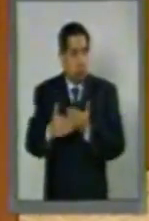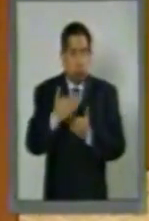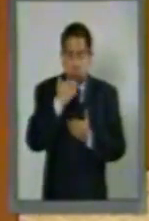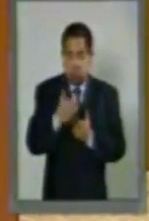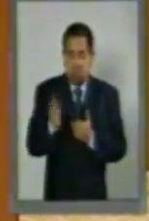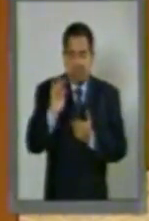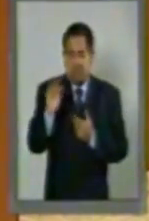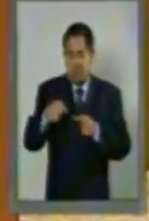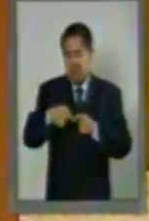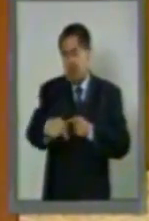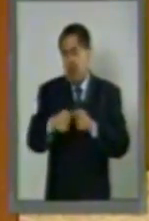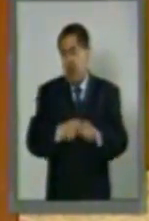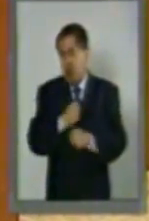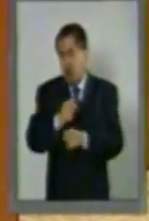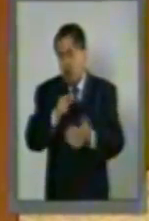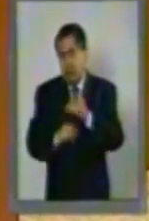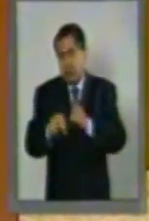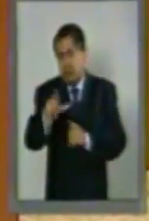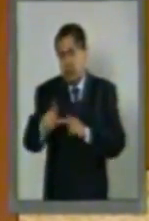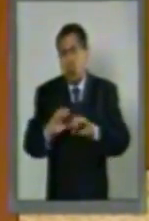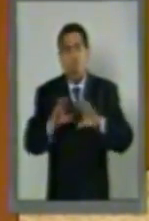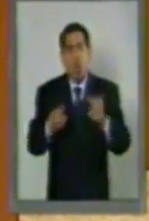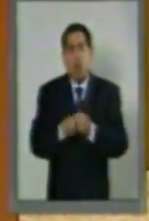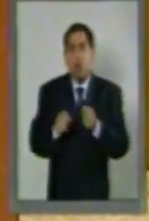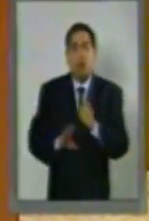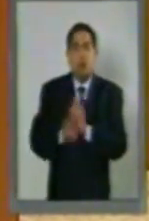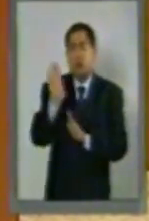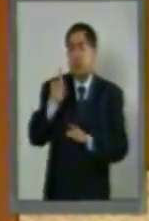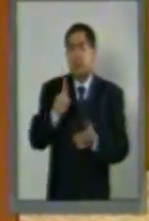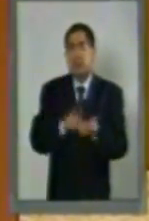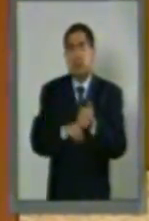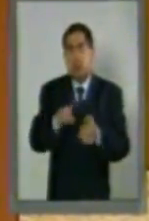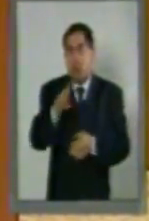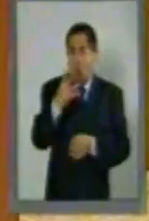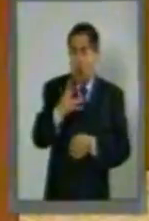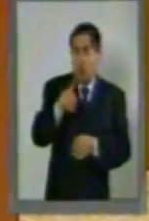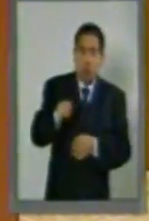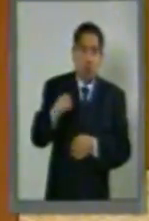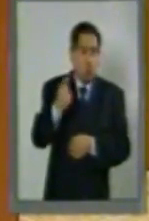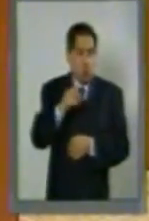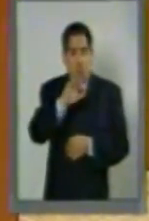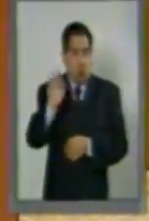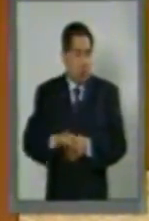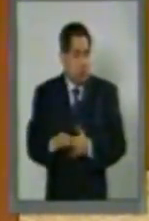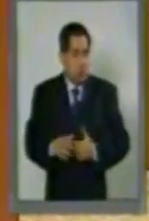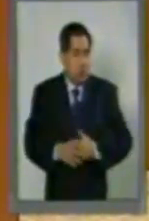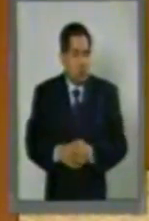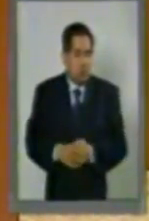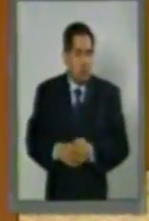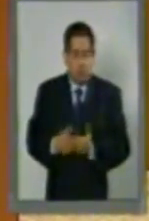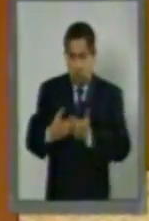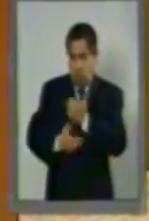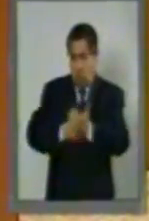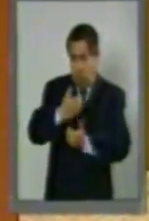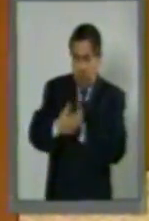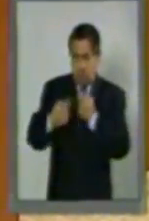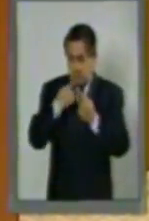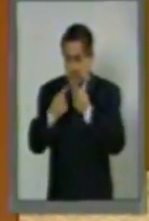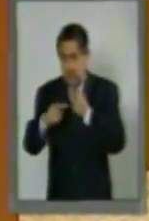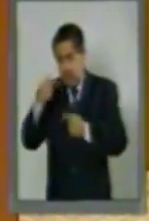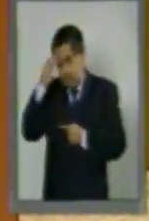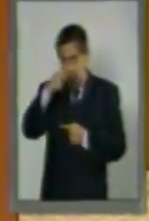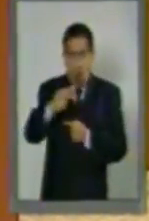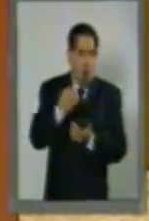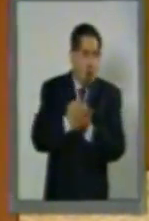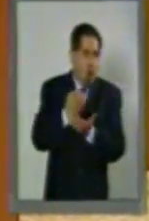que cierre el 2017 con un crecimiento superior al 4.1%. El comercio entre México y